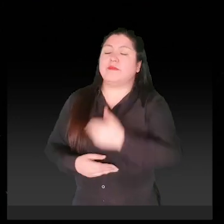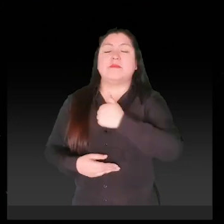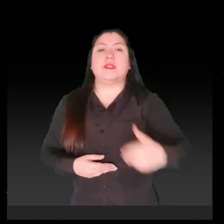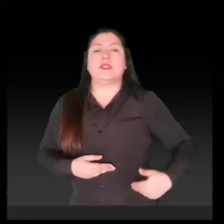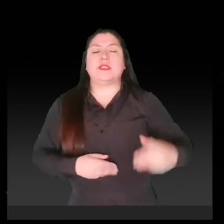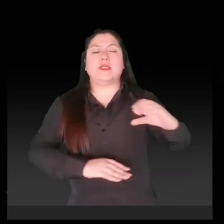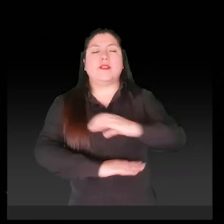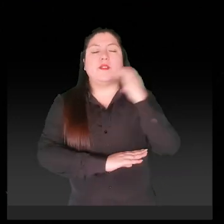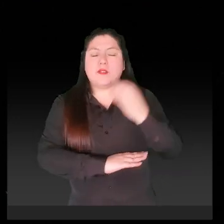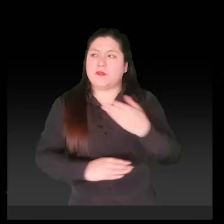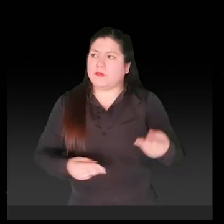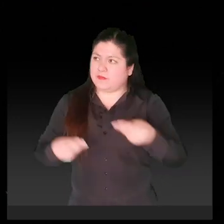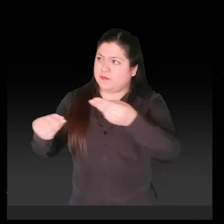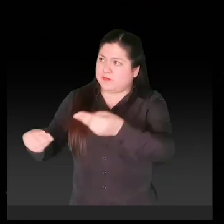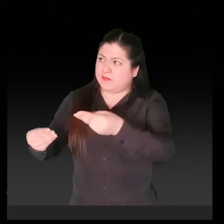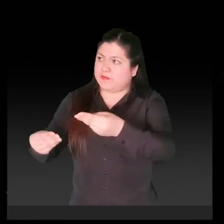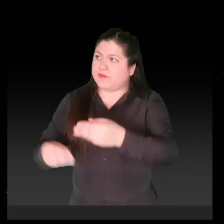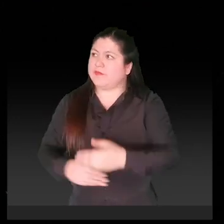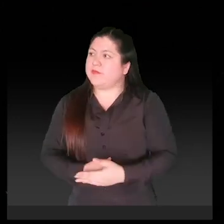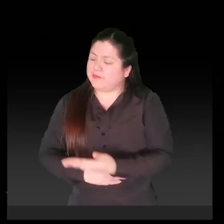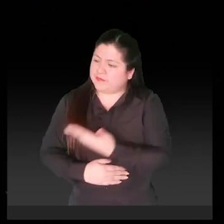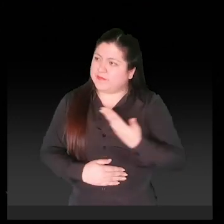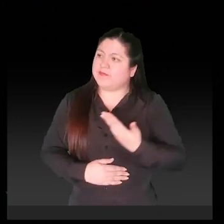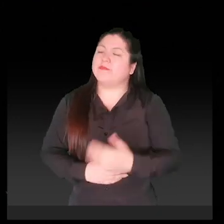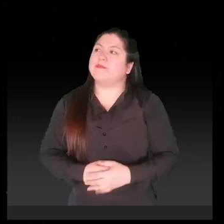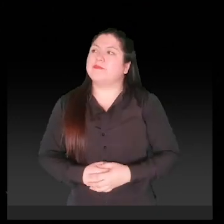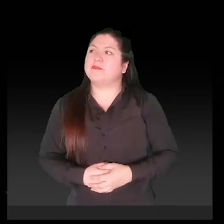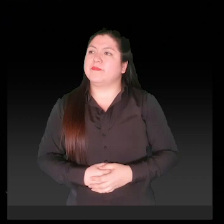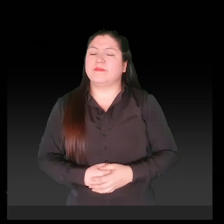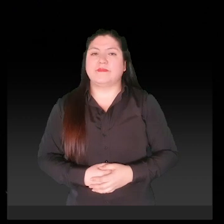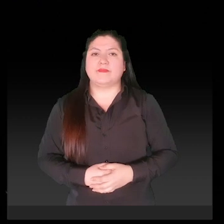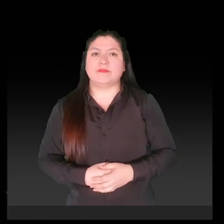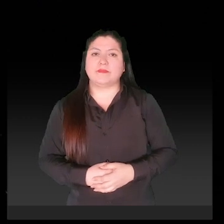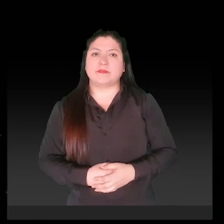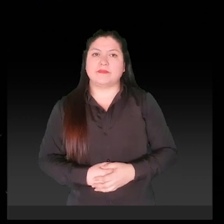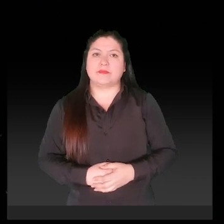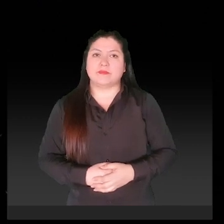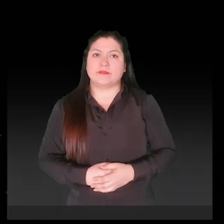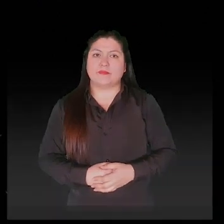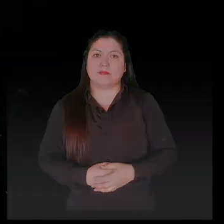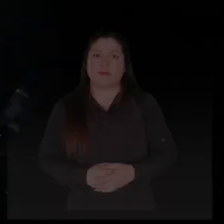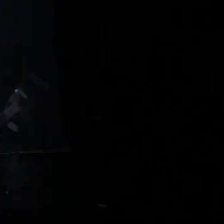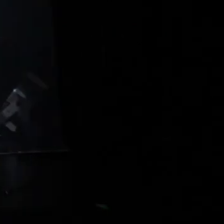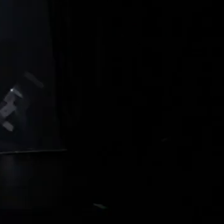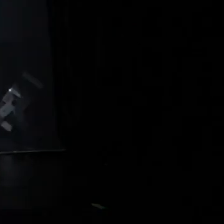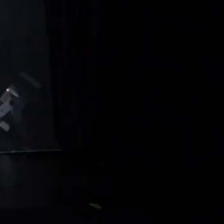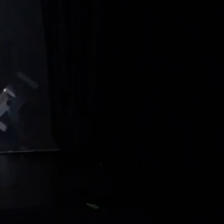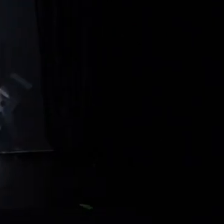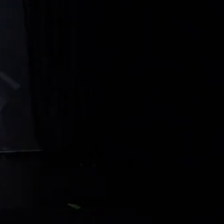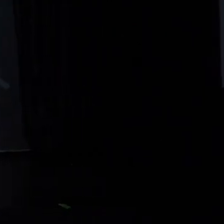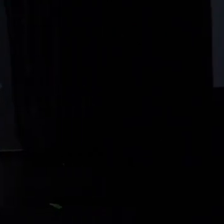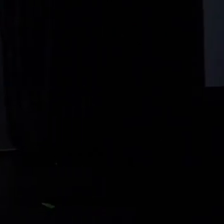la cédula, la primera cédula electrónica digital del país, para que por favor pase y la reciba.